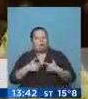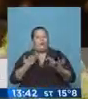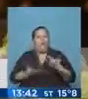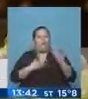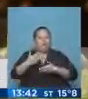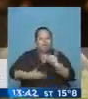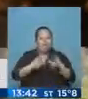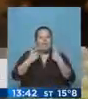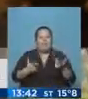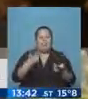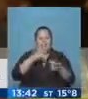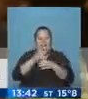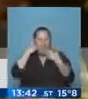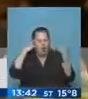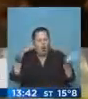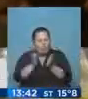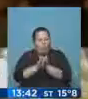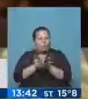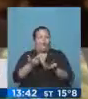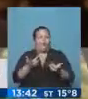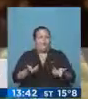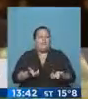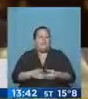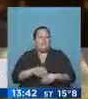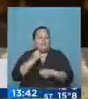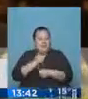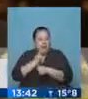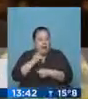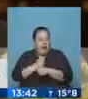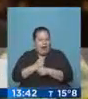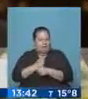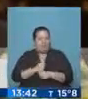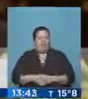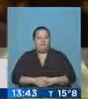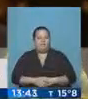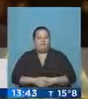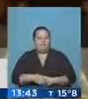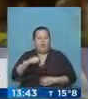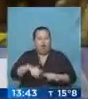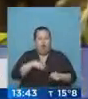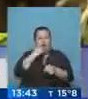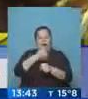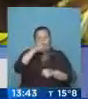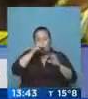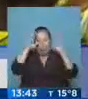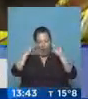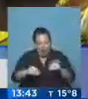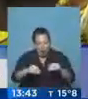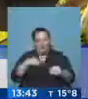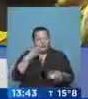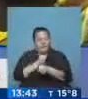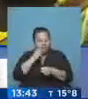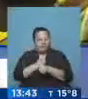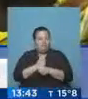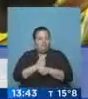generando conocimientos juntos y trabajando durante desde hoy hasta el domingo de la noche vamos a